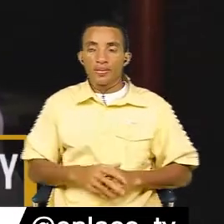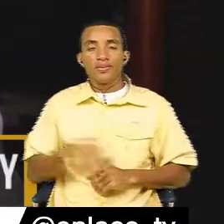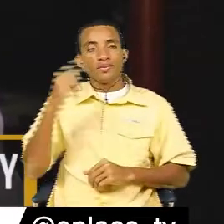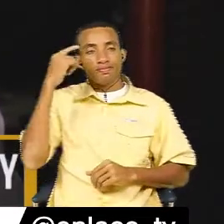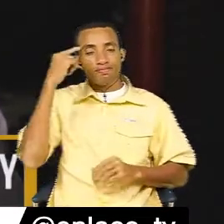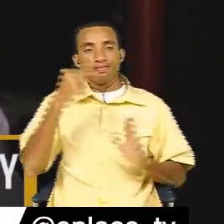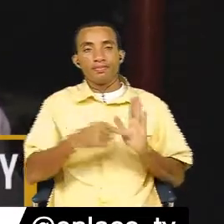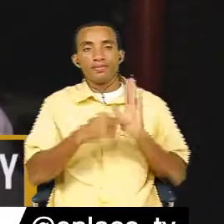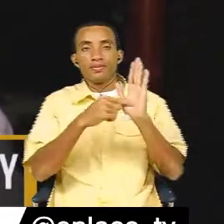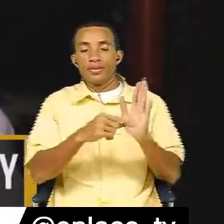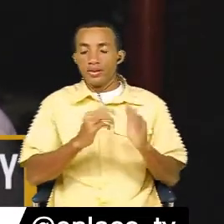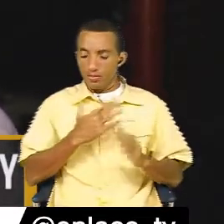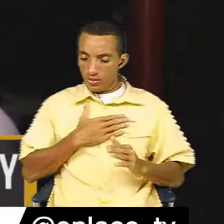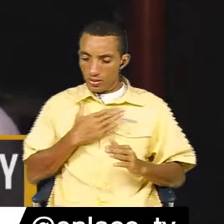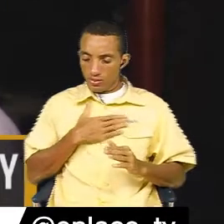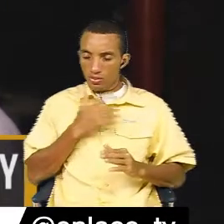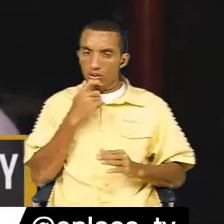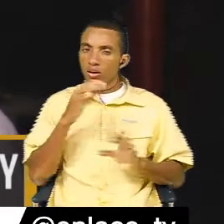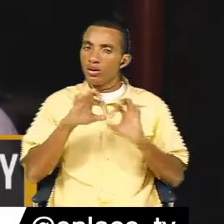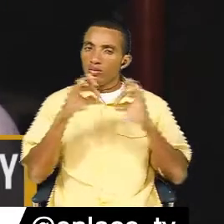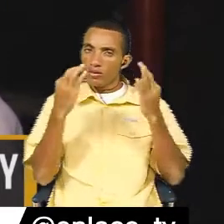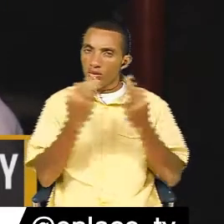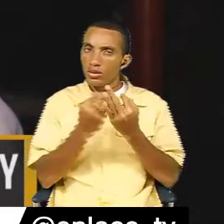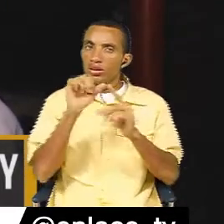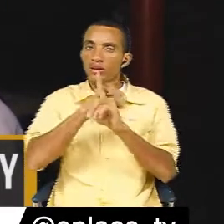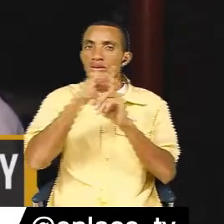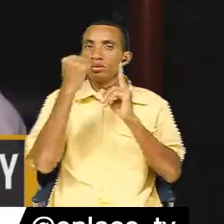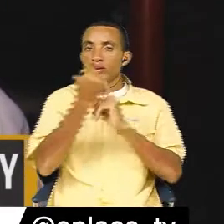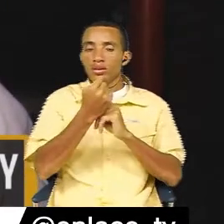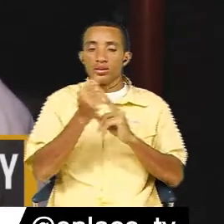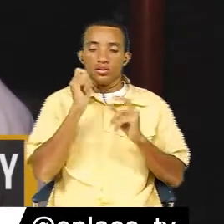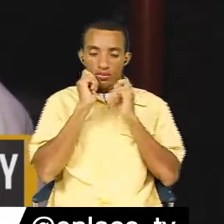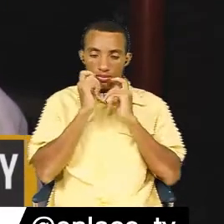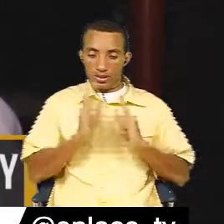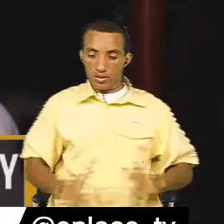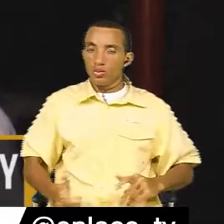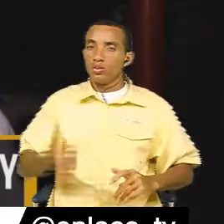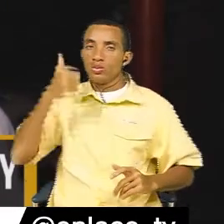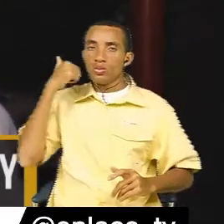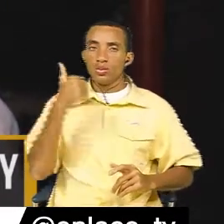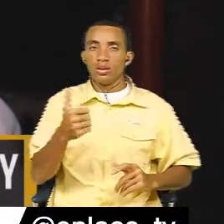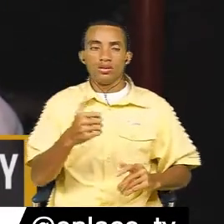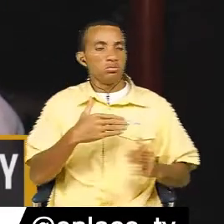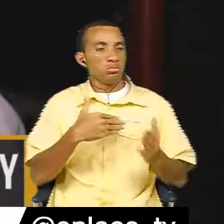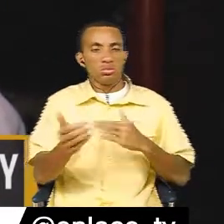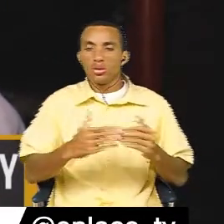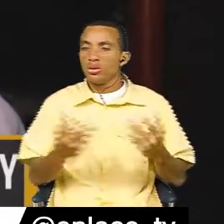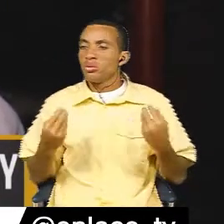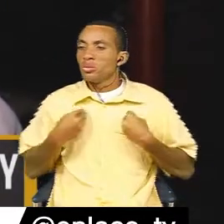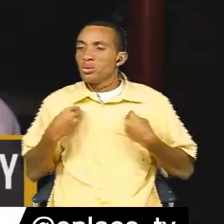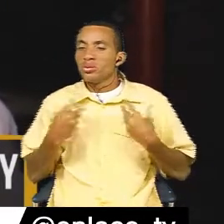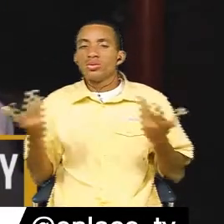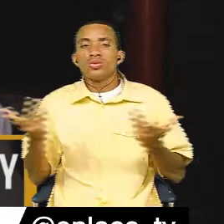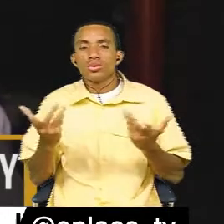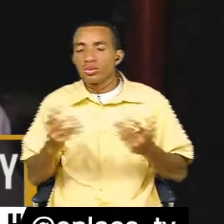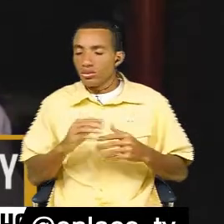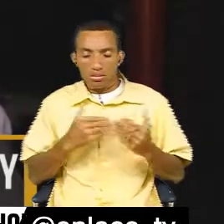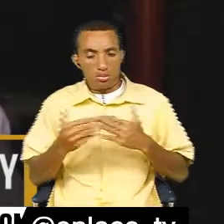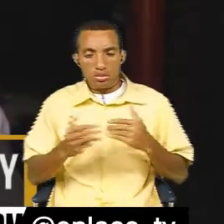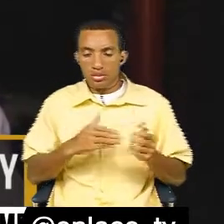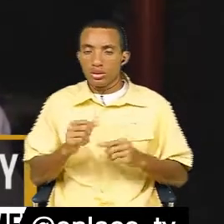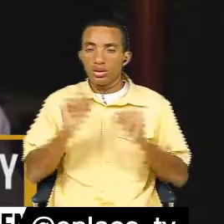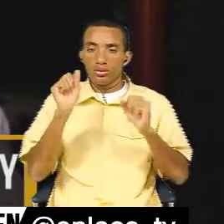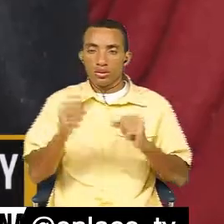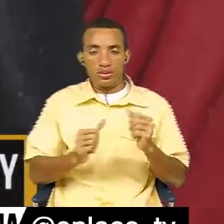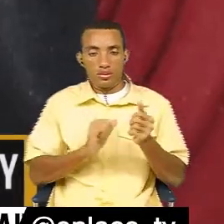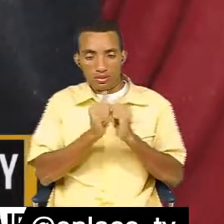demuestre primero a sí mismos, luego a su familia y también a la sociedad, que son personas de bien, que no importa dónde vivan, y que a través del deporte pues logra